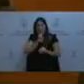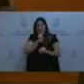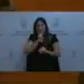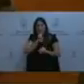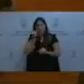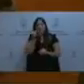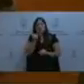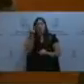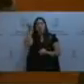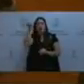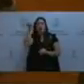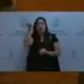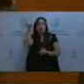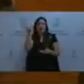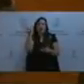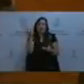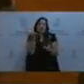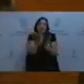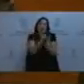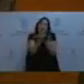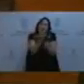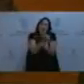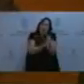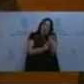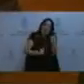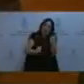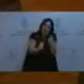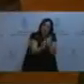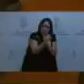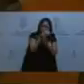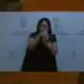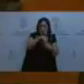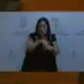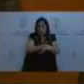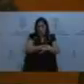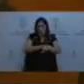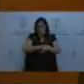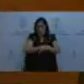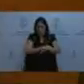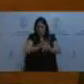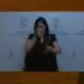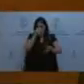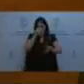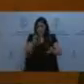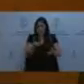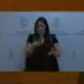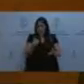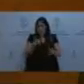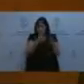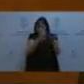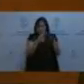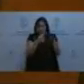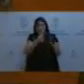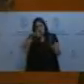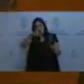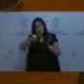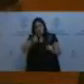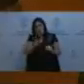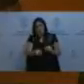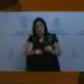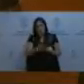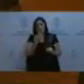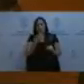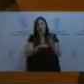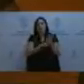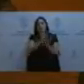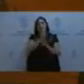y, como tales, deberían tener prioridad en su acción de gobierno. Permítame que le refresque la memoria, aparte de estas que usted me acaba de recordar. Mire, desarrollo